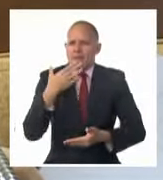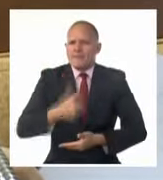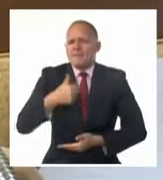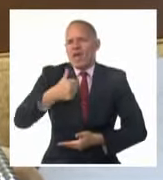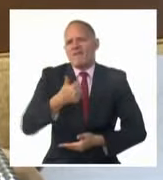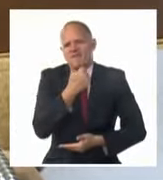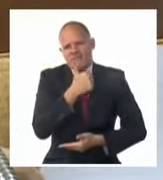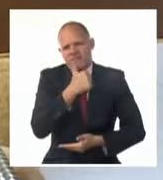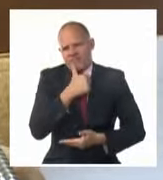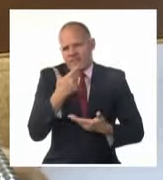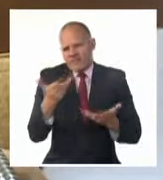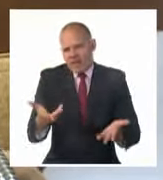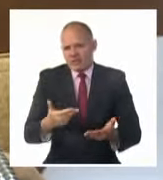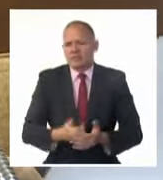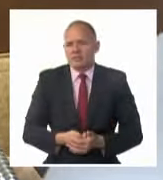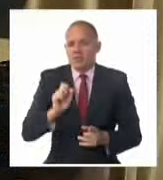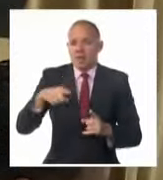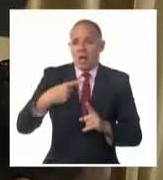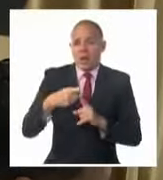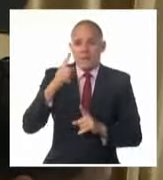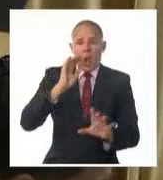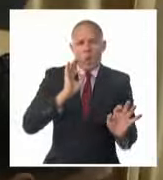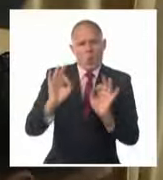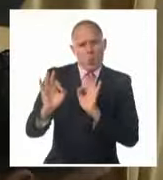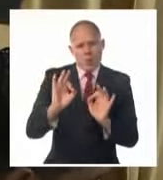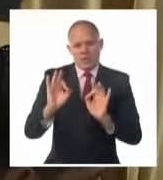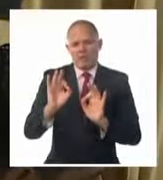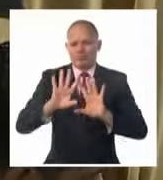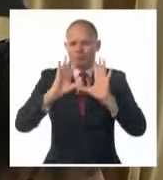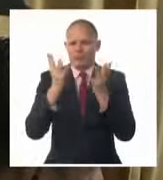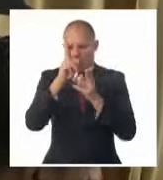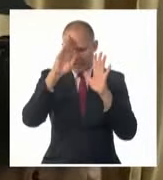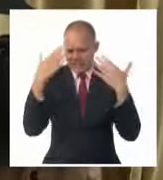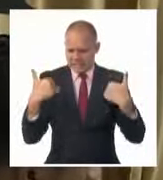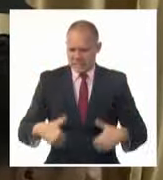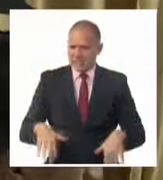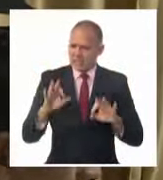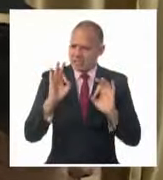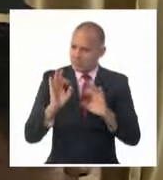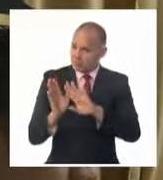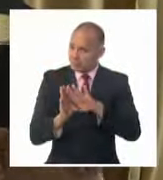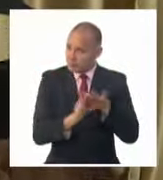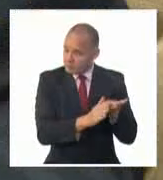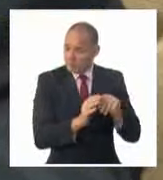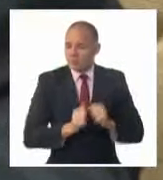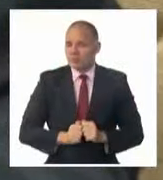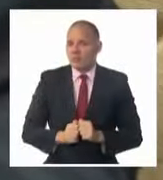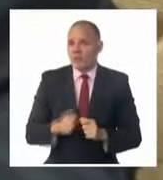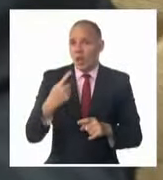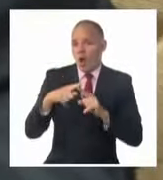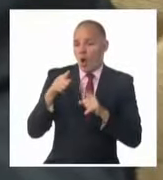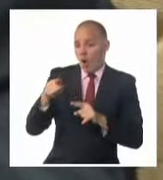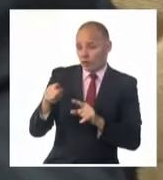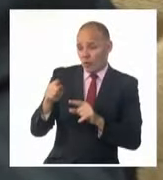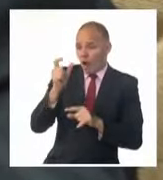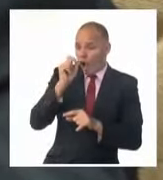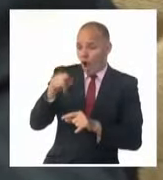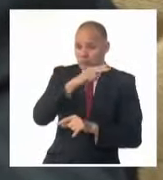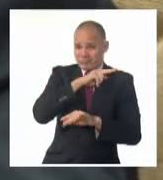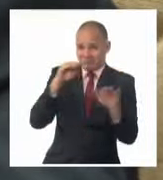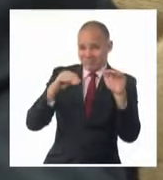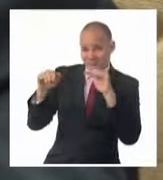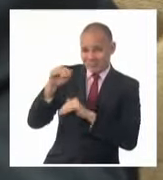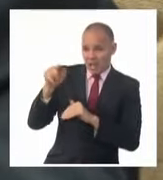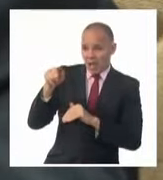medidas sanitarias y fitosanitarias. Por su parte, el ministro de Integración y Macroeconomía de la Comisión Económica Euroasiática, Sergei